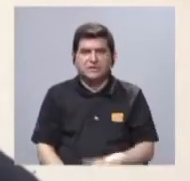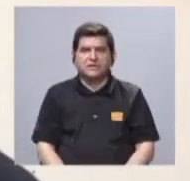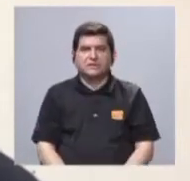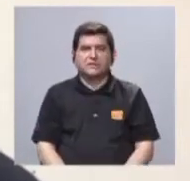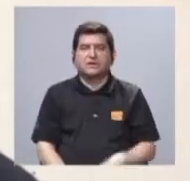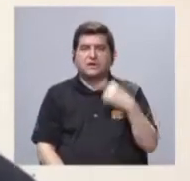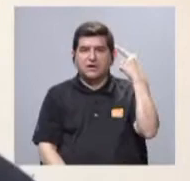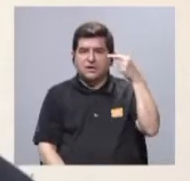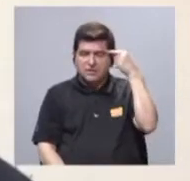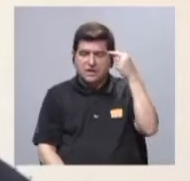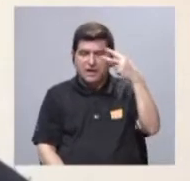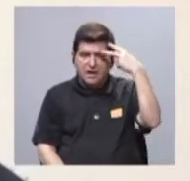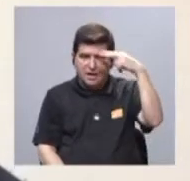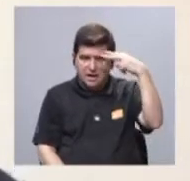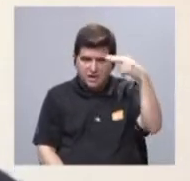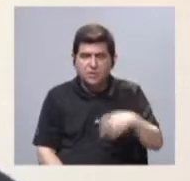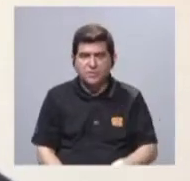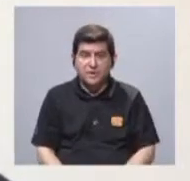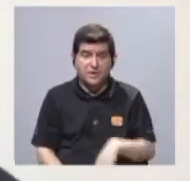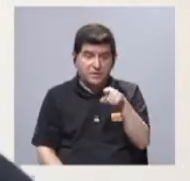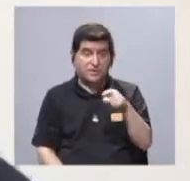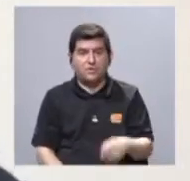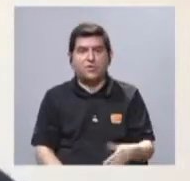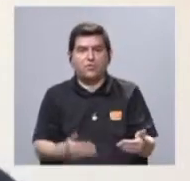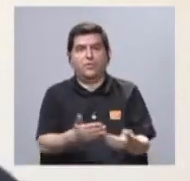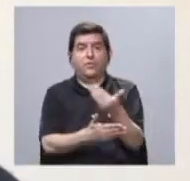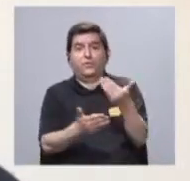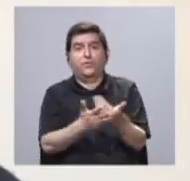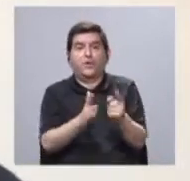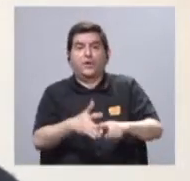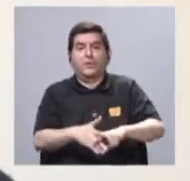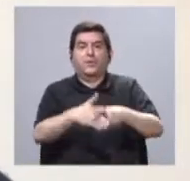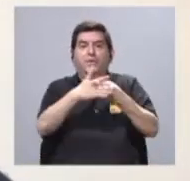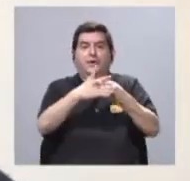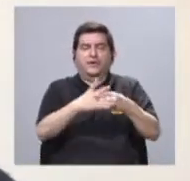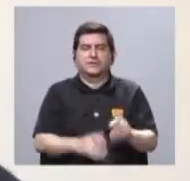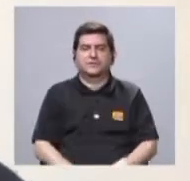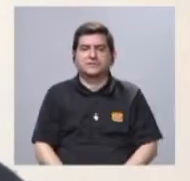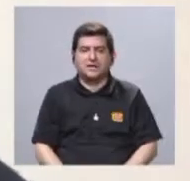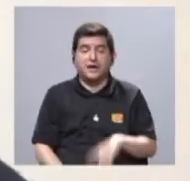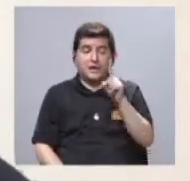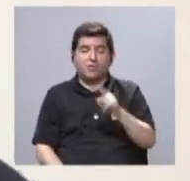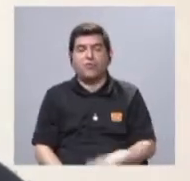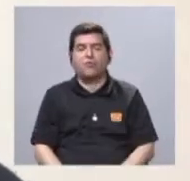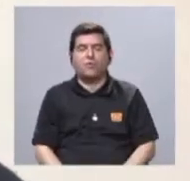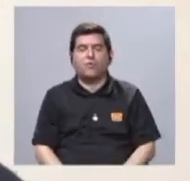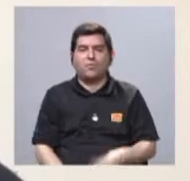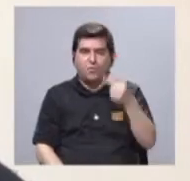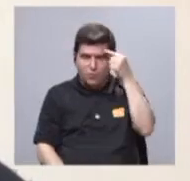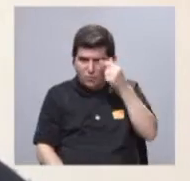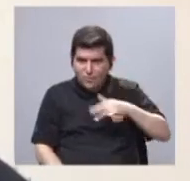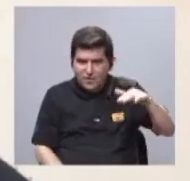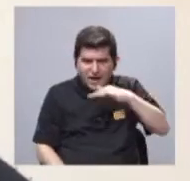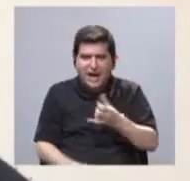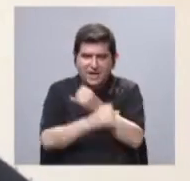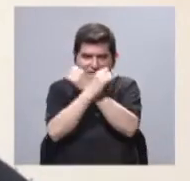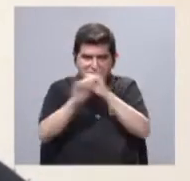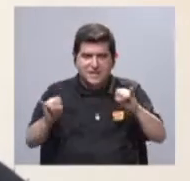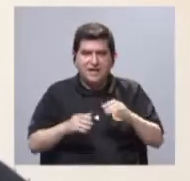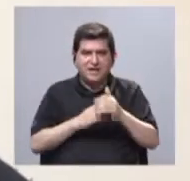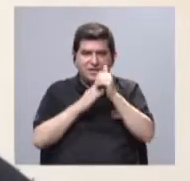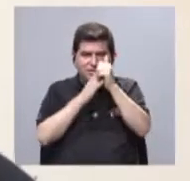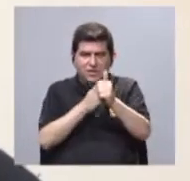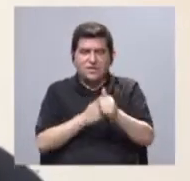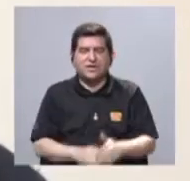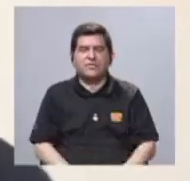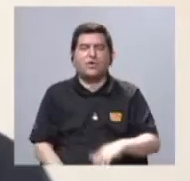del gobierno mexicano recién nacido México como un estado independiente, encabezado